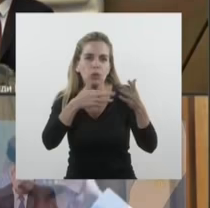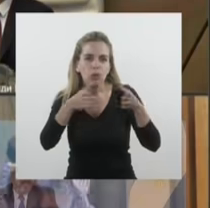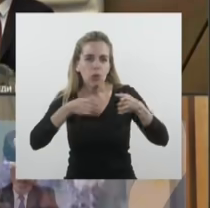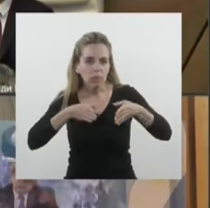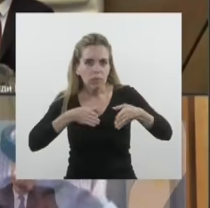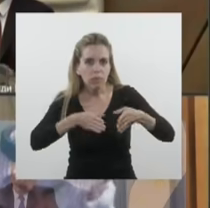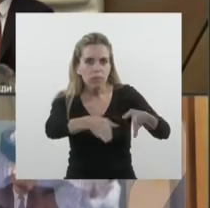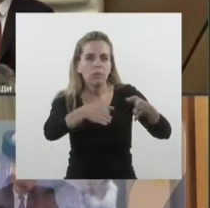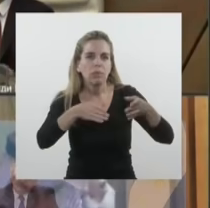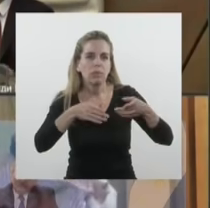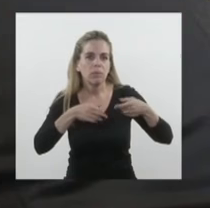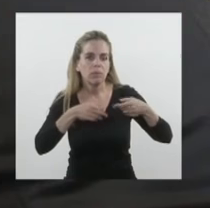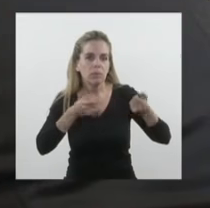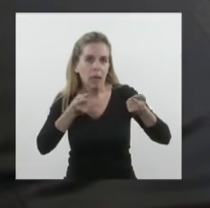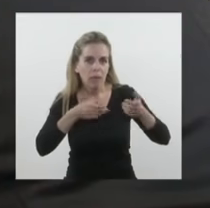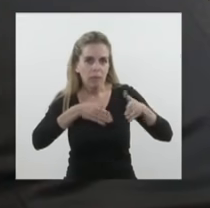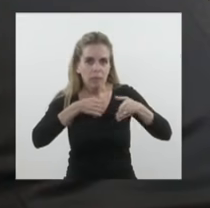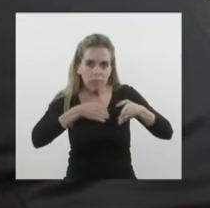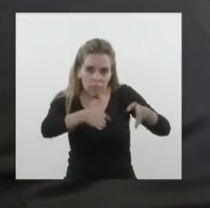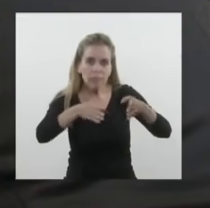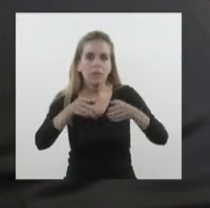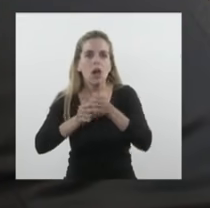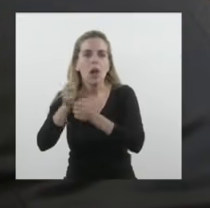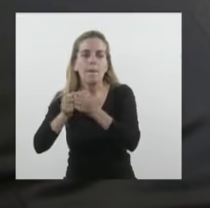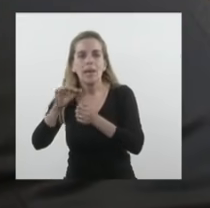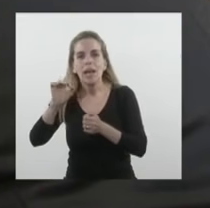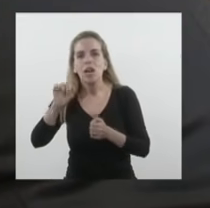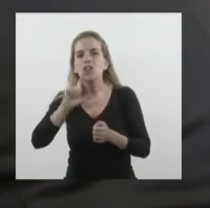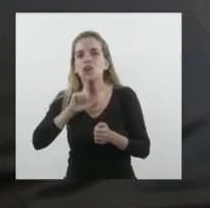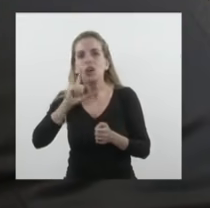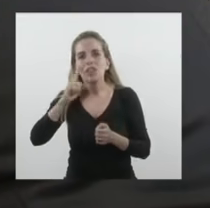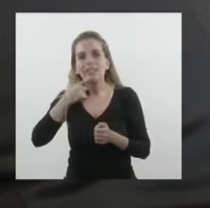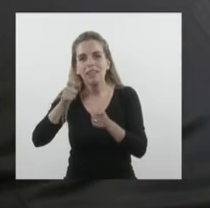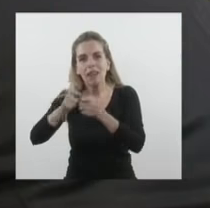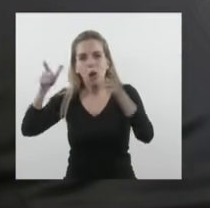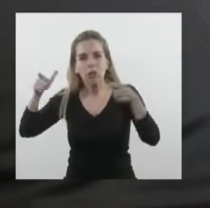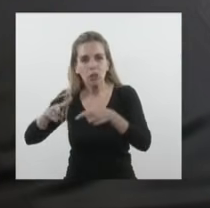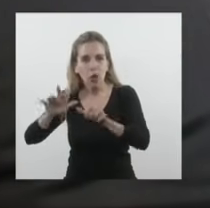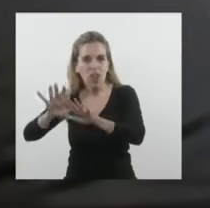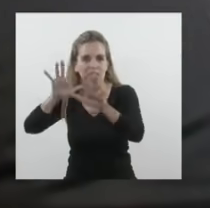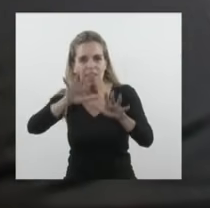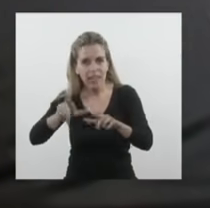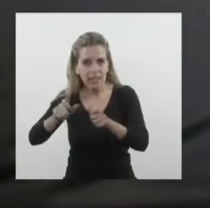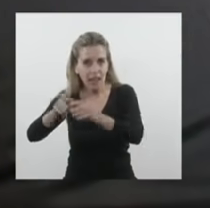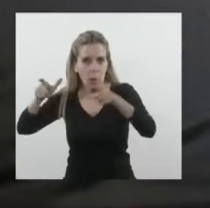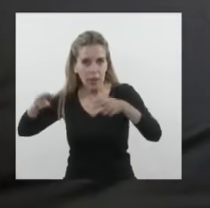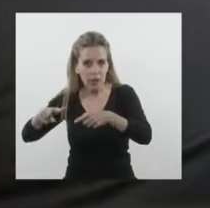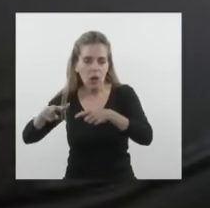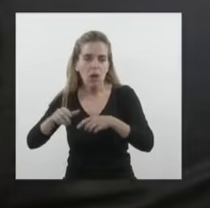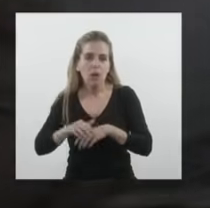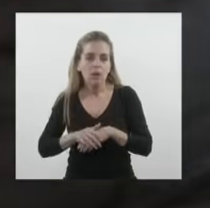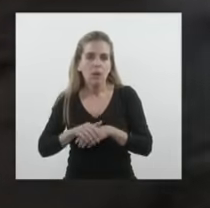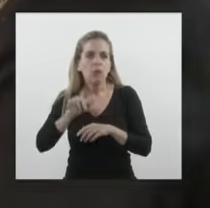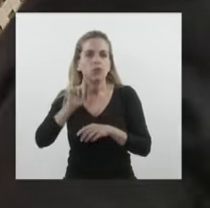magistral y la compañía adopta a creció diez veces y en el marco del